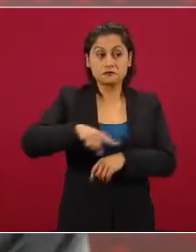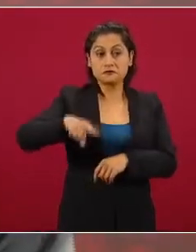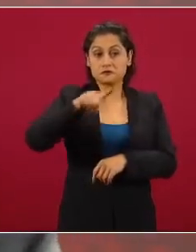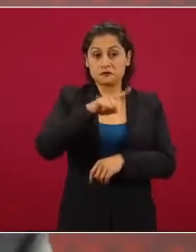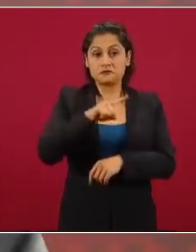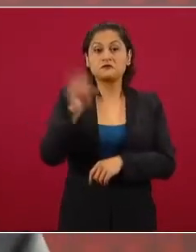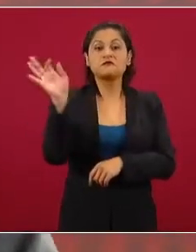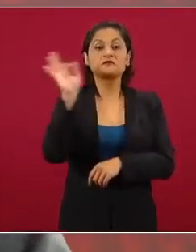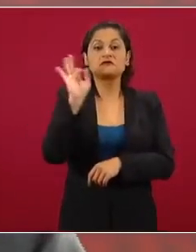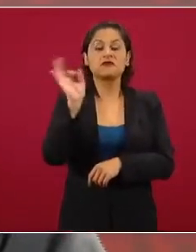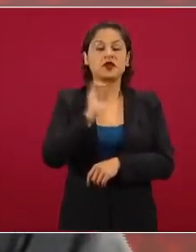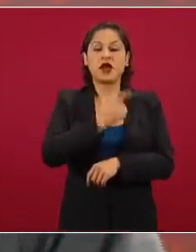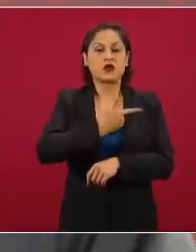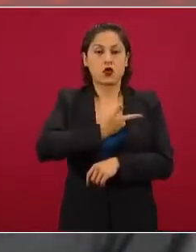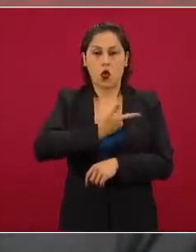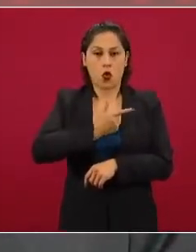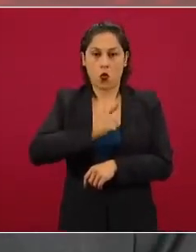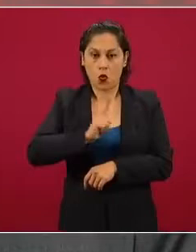mi habla,